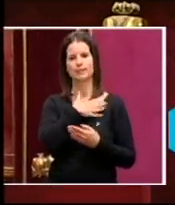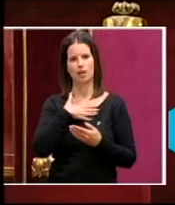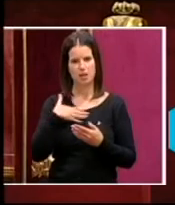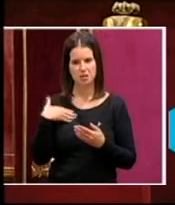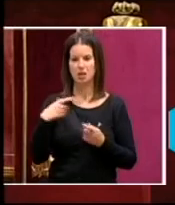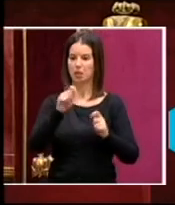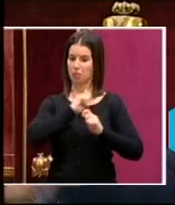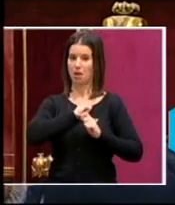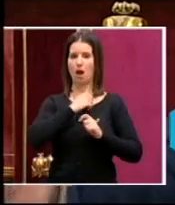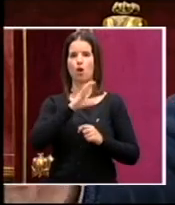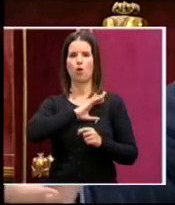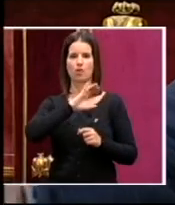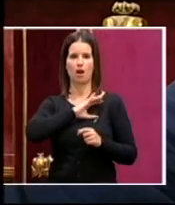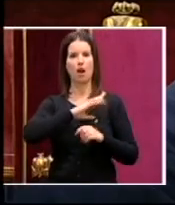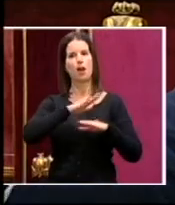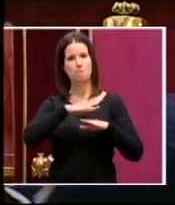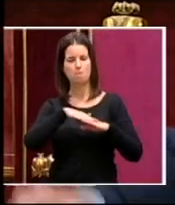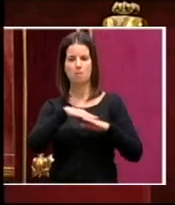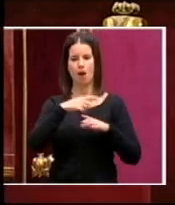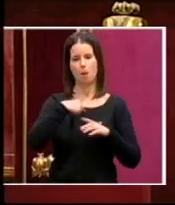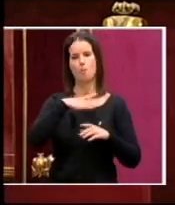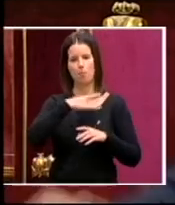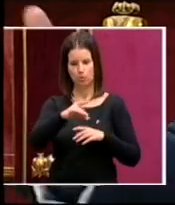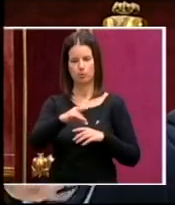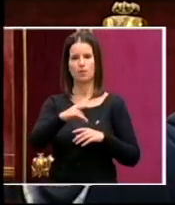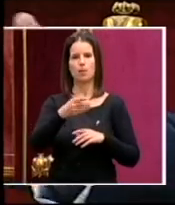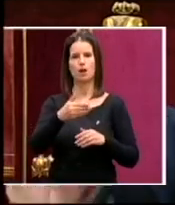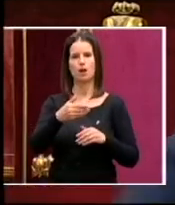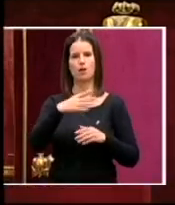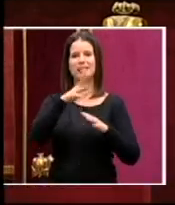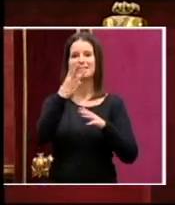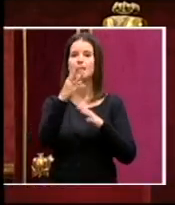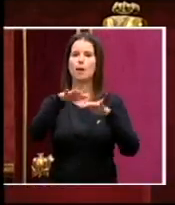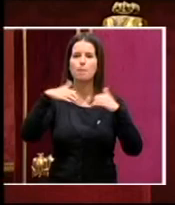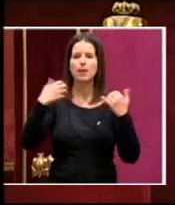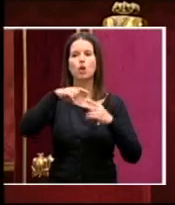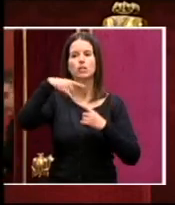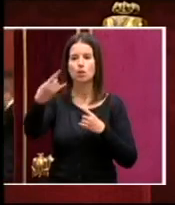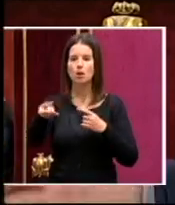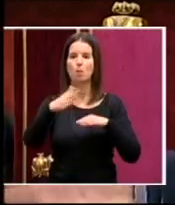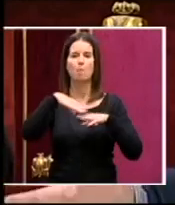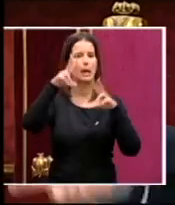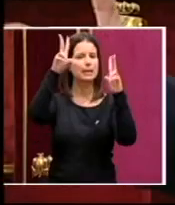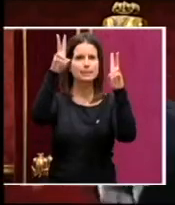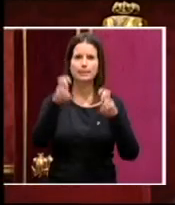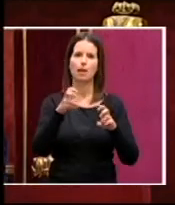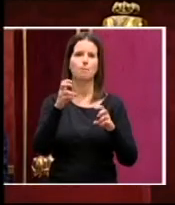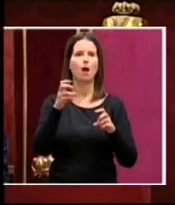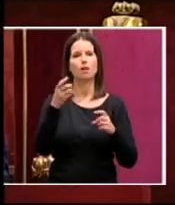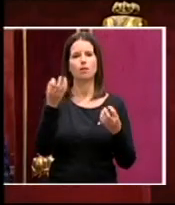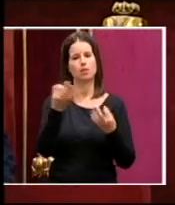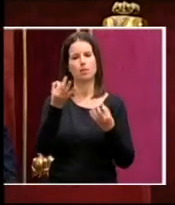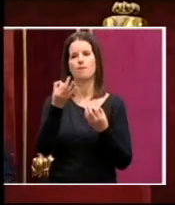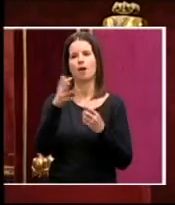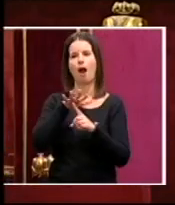prestarnos algunos concejales para marcar una estrategia de 3 plenos extraordinarios con asuntos que importen o que entendamos que importen a la